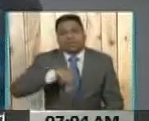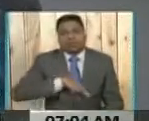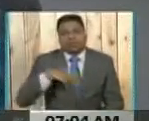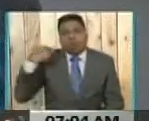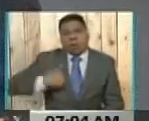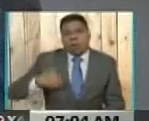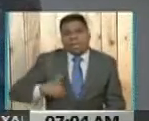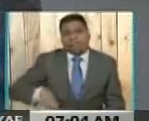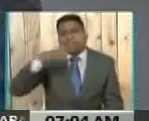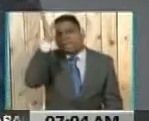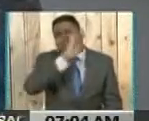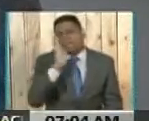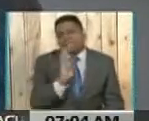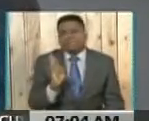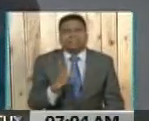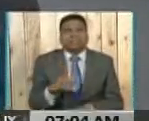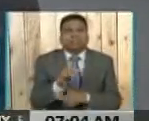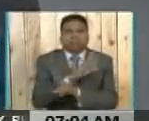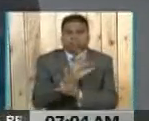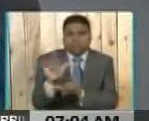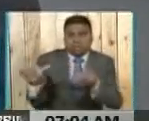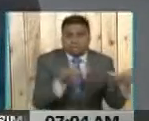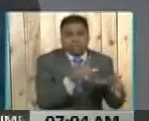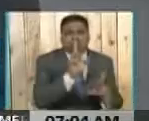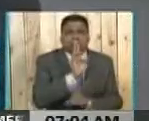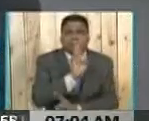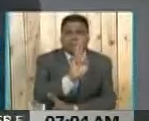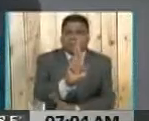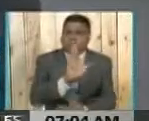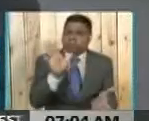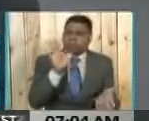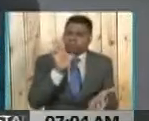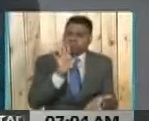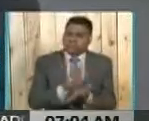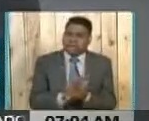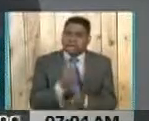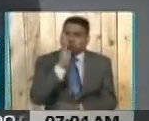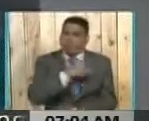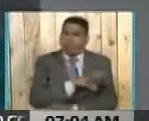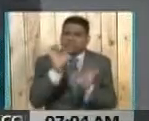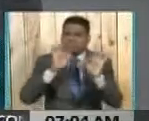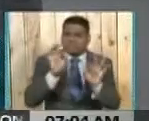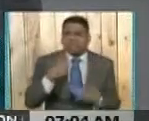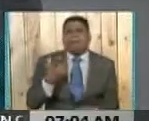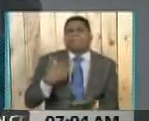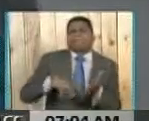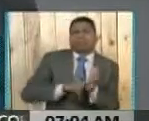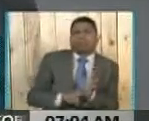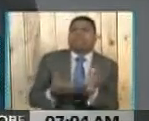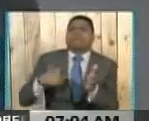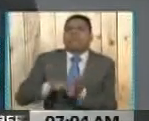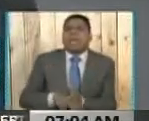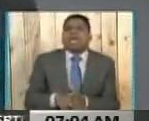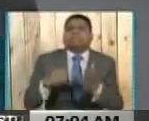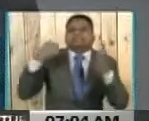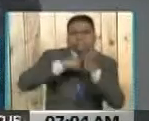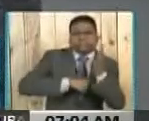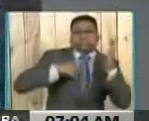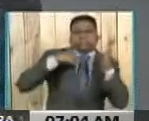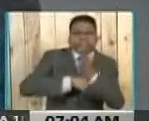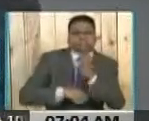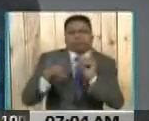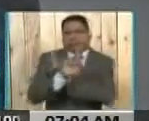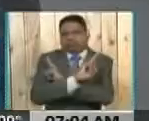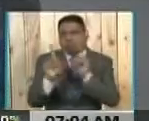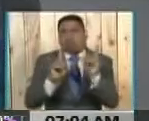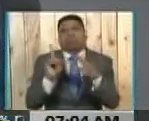Brasil, dábamos por ya resueltas, que no iba a ser necesario volver a luchar por eso y nos encontramos con que no